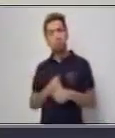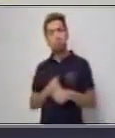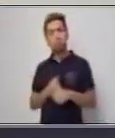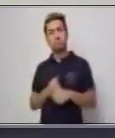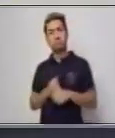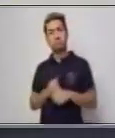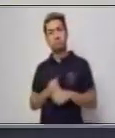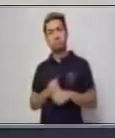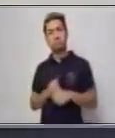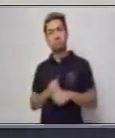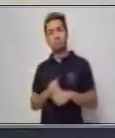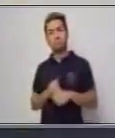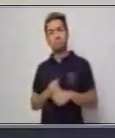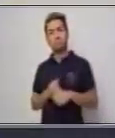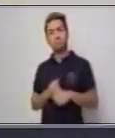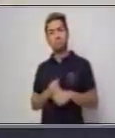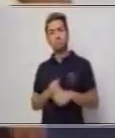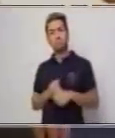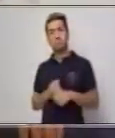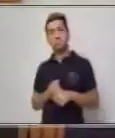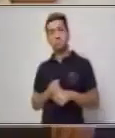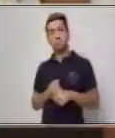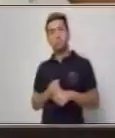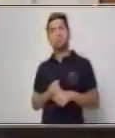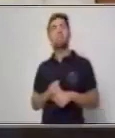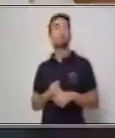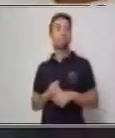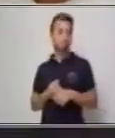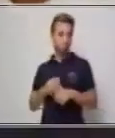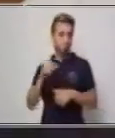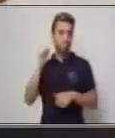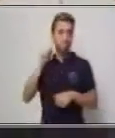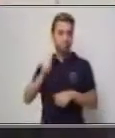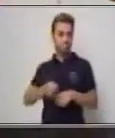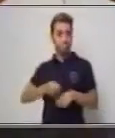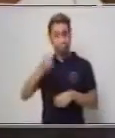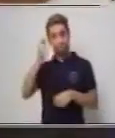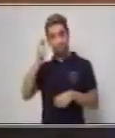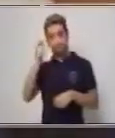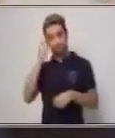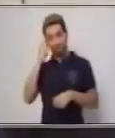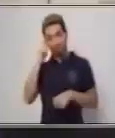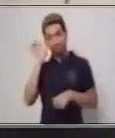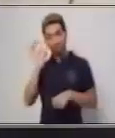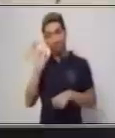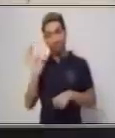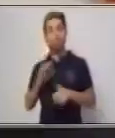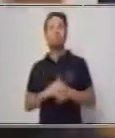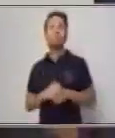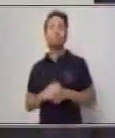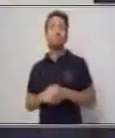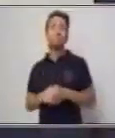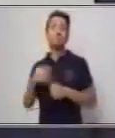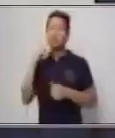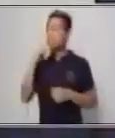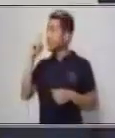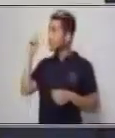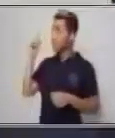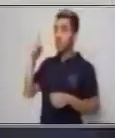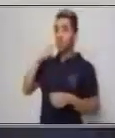Ah, muy bien. Muy bien. Ahí está. 100 puntos. ¿Tú ves acá